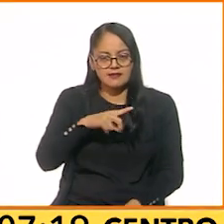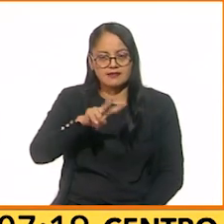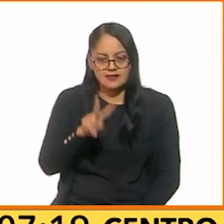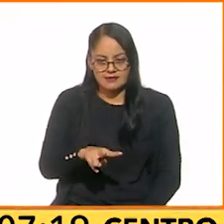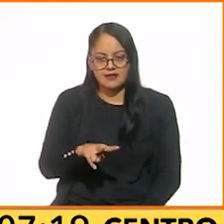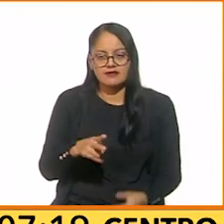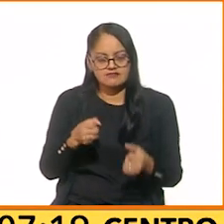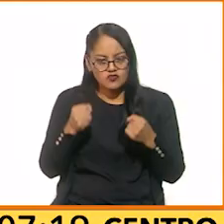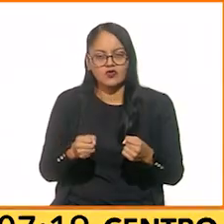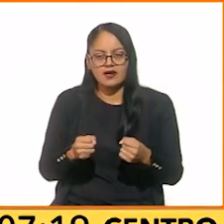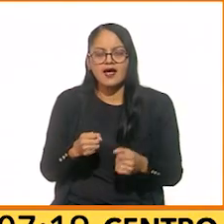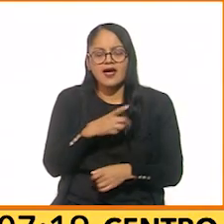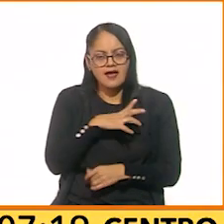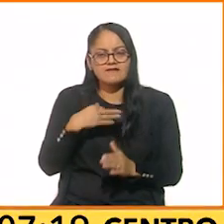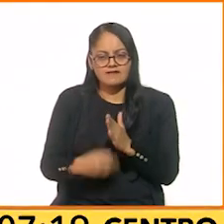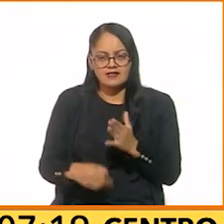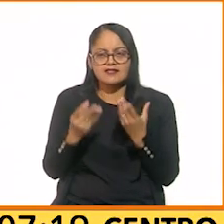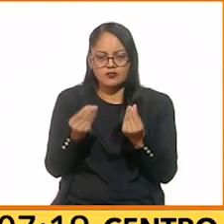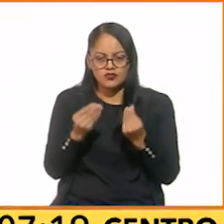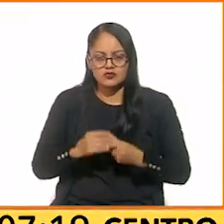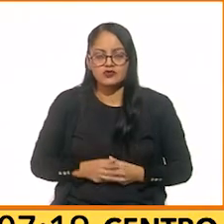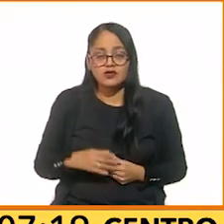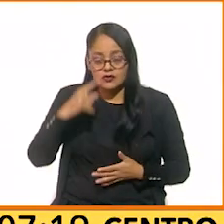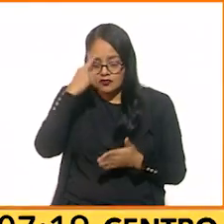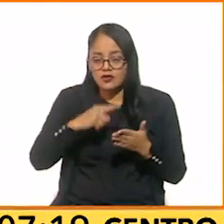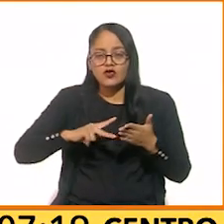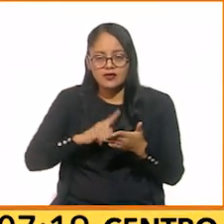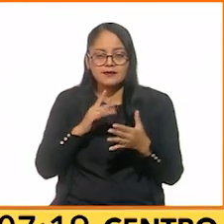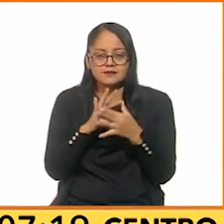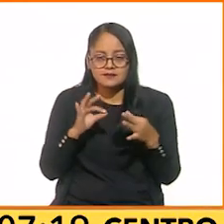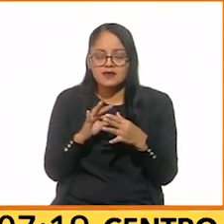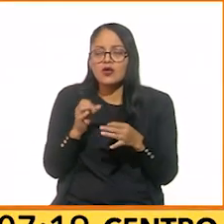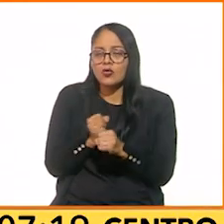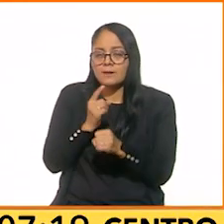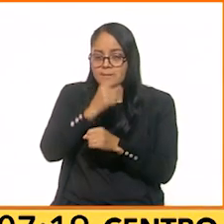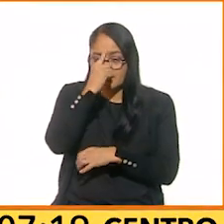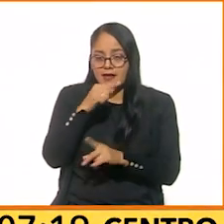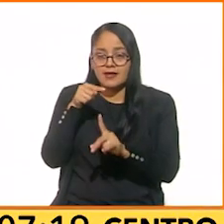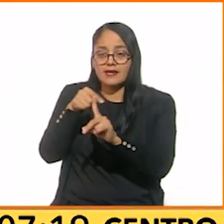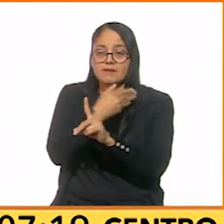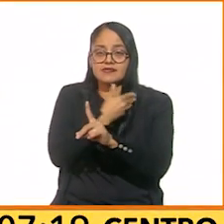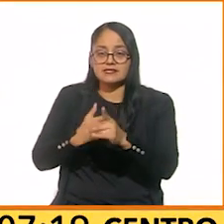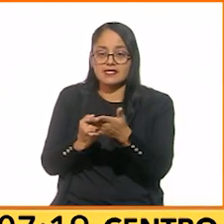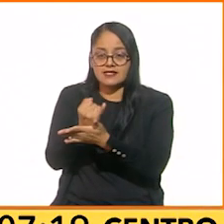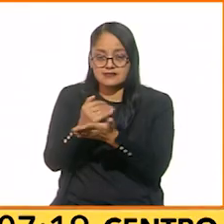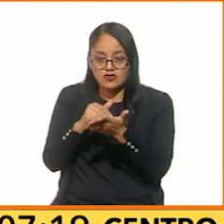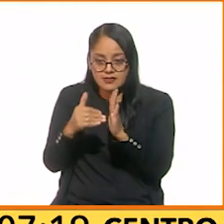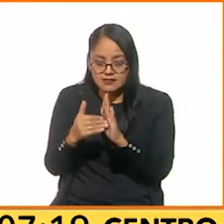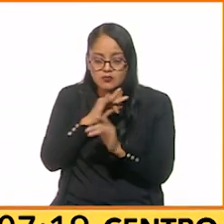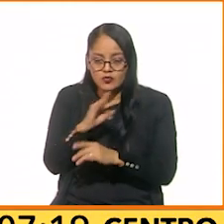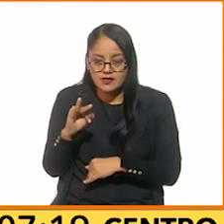contundente. Tenemos mucho por hacer. Creo que, insisto, es la oportunidad que la presidenta tome esta decisión